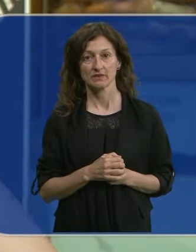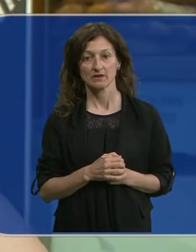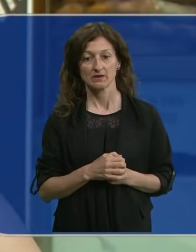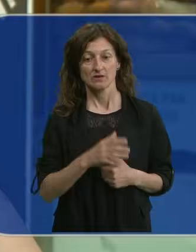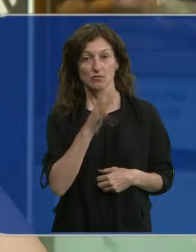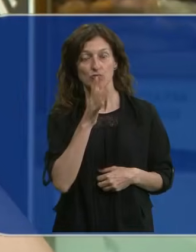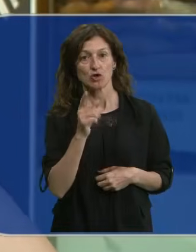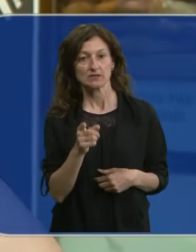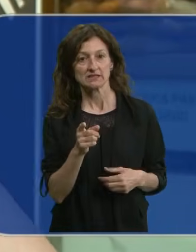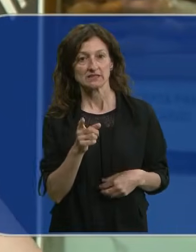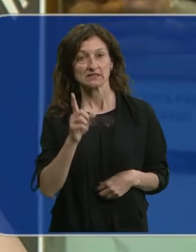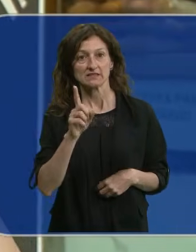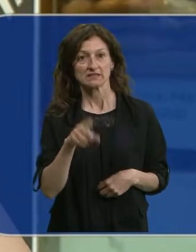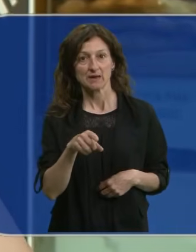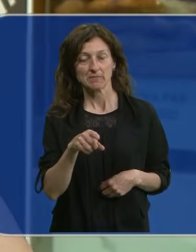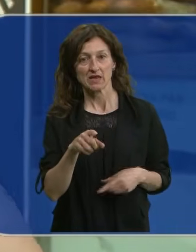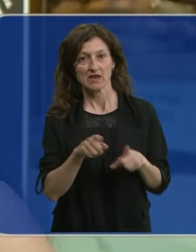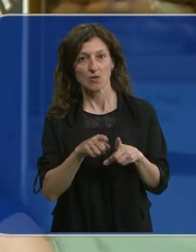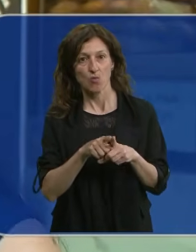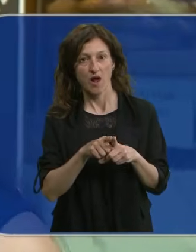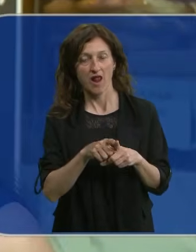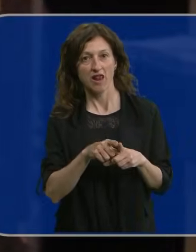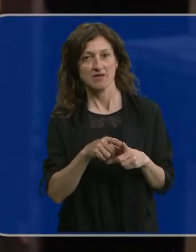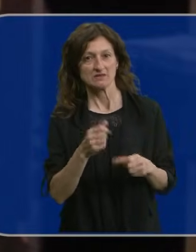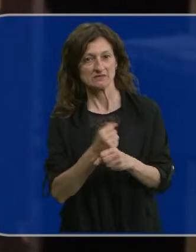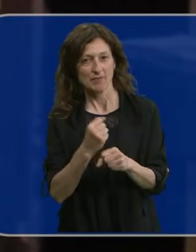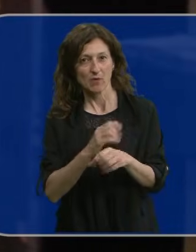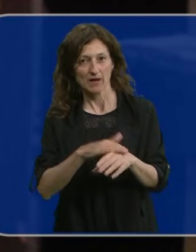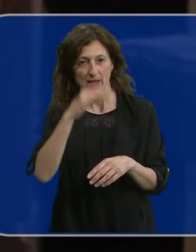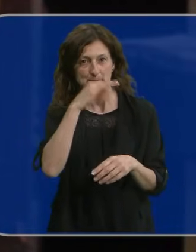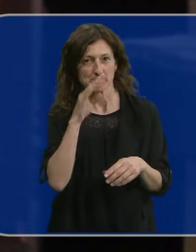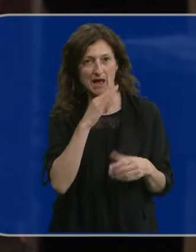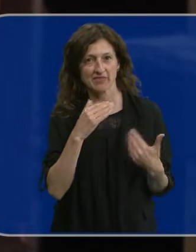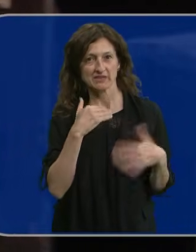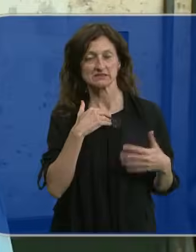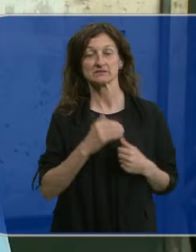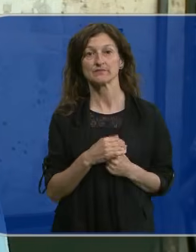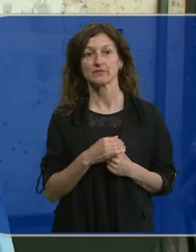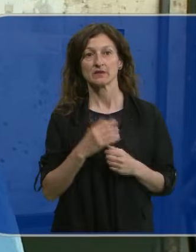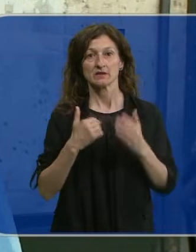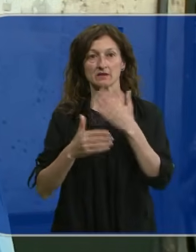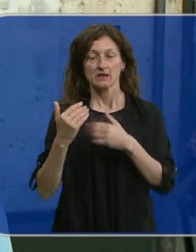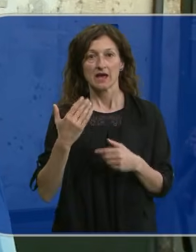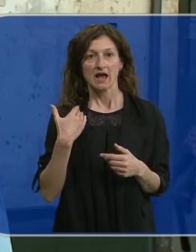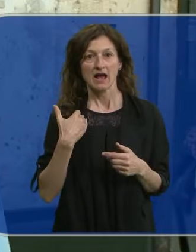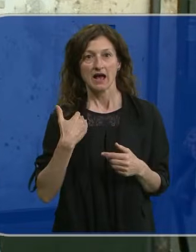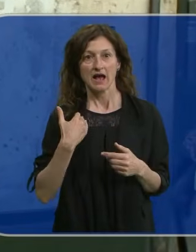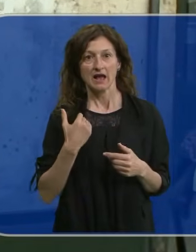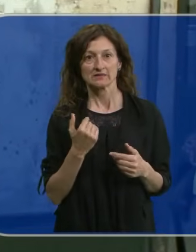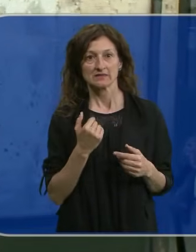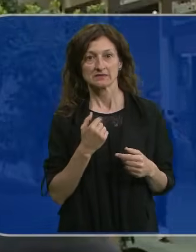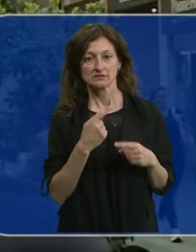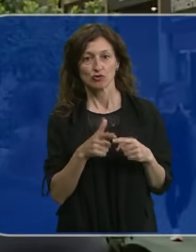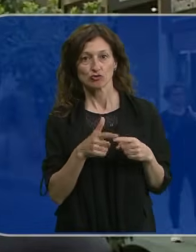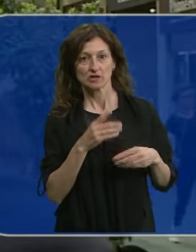por ti, es que también hay veces que supones también una carga para tus padres. Y si echamos la vista atrás... Antes nos privábamos de muchas cosas para tener una